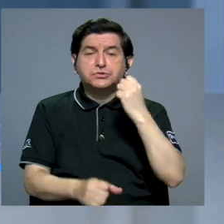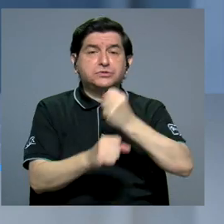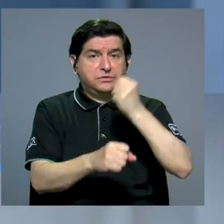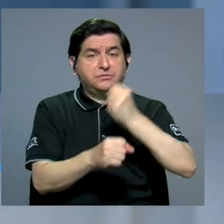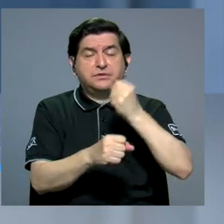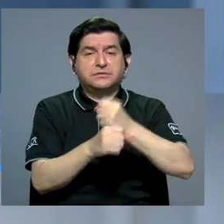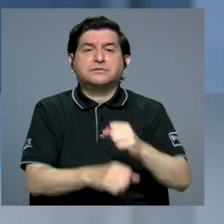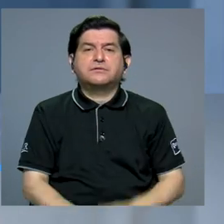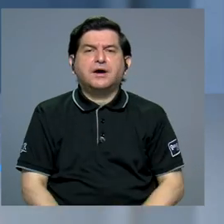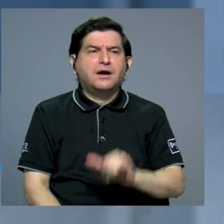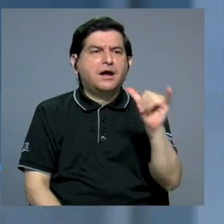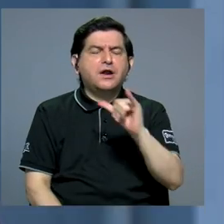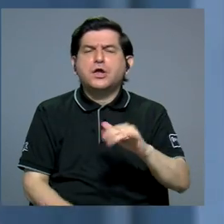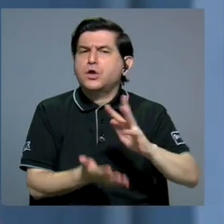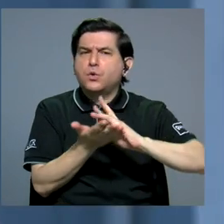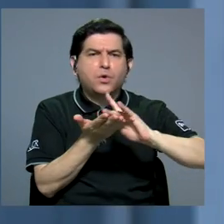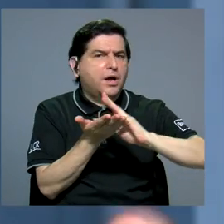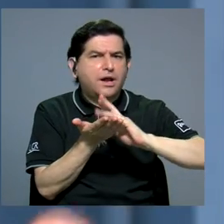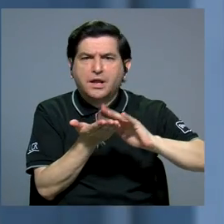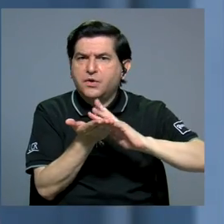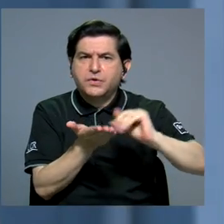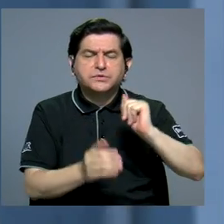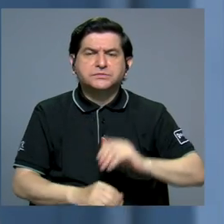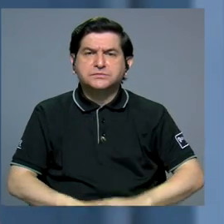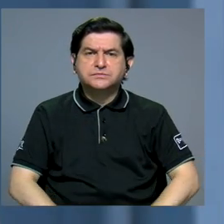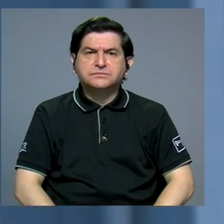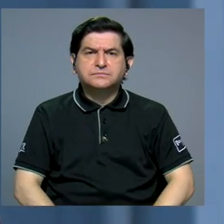bien las cosas. Igual con el arroz.